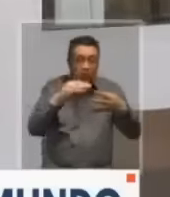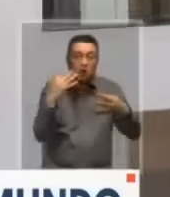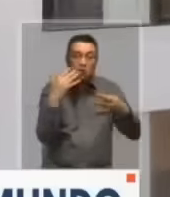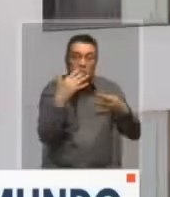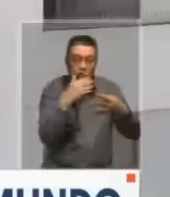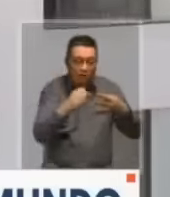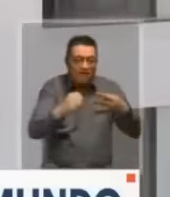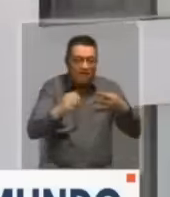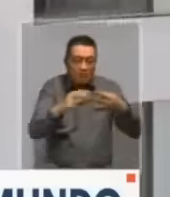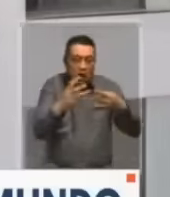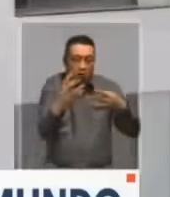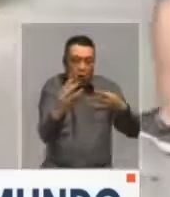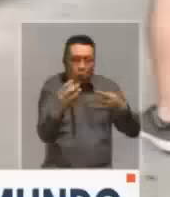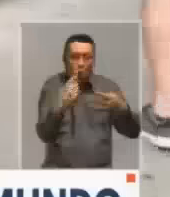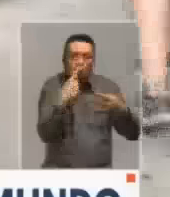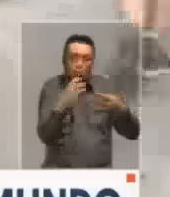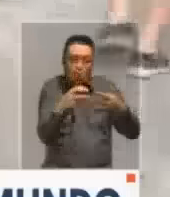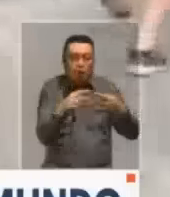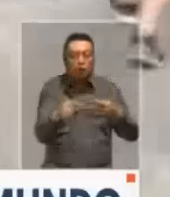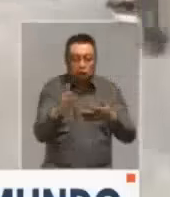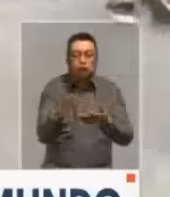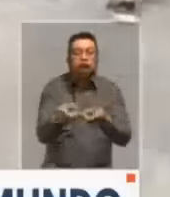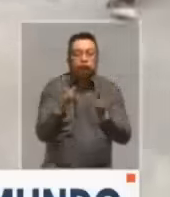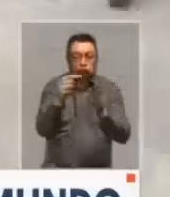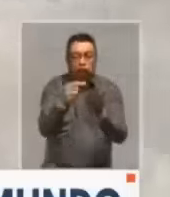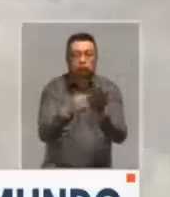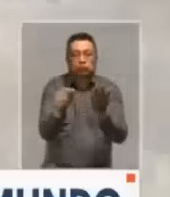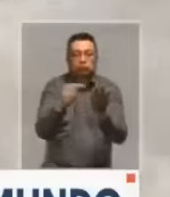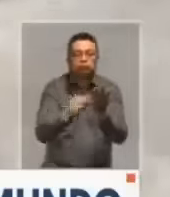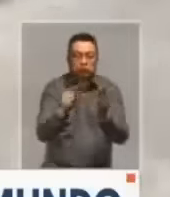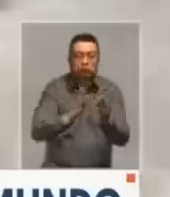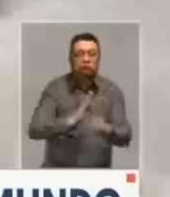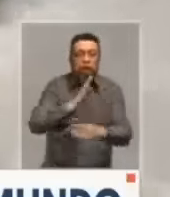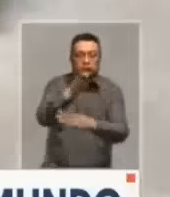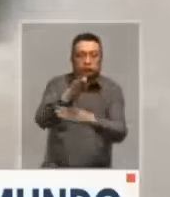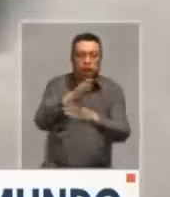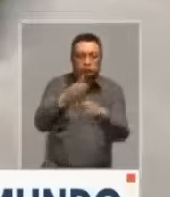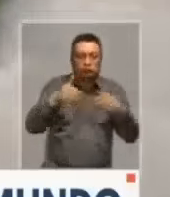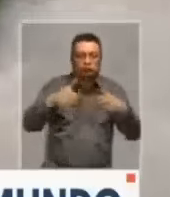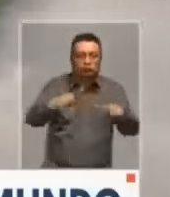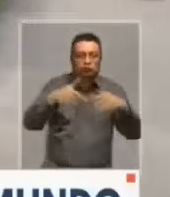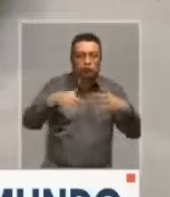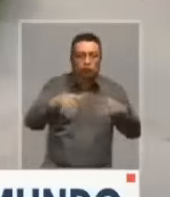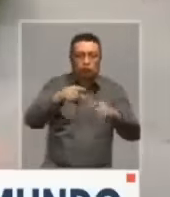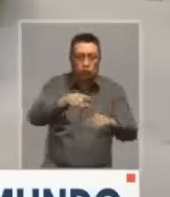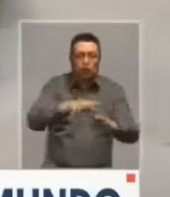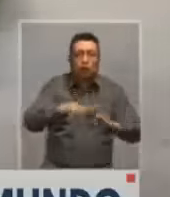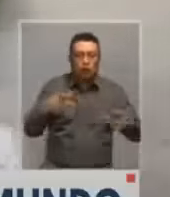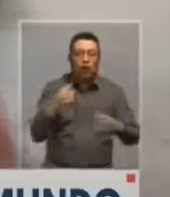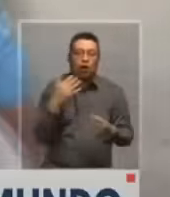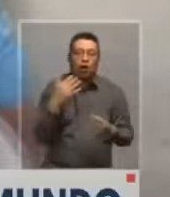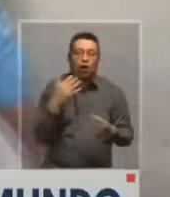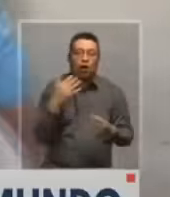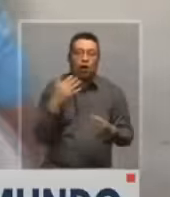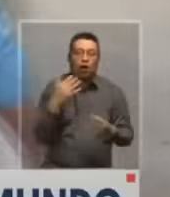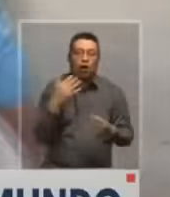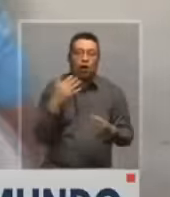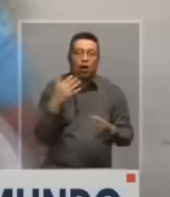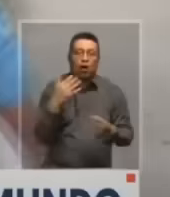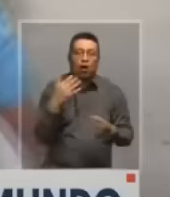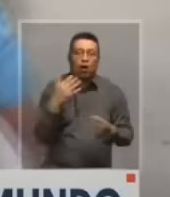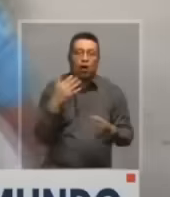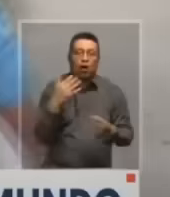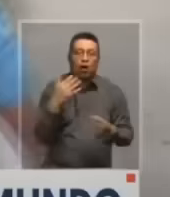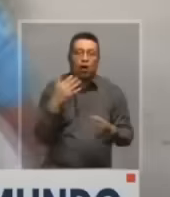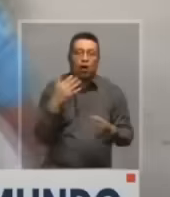firmeza. Estas sin duda pasaron la prueba en un mercado que cada día goza con su sabor. Imagínate lo